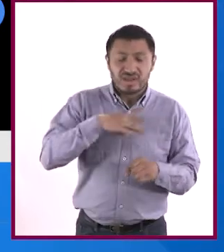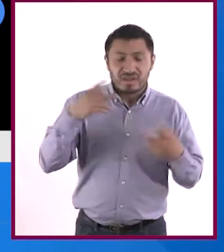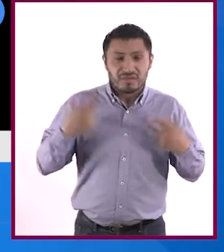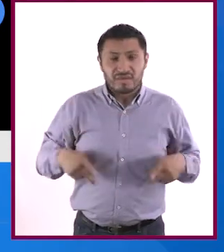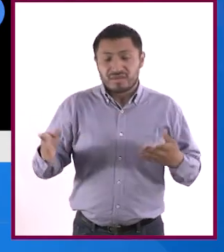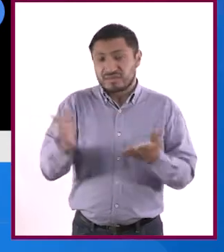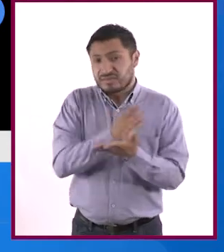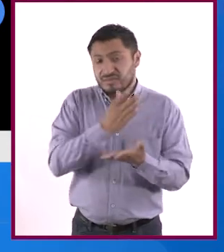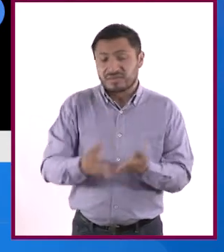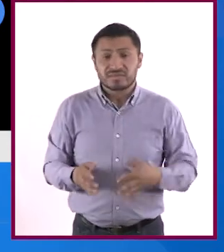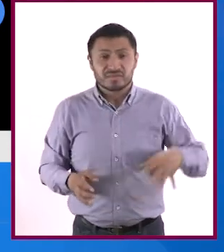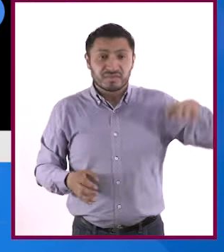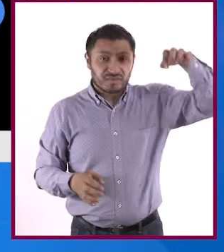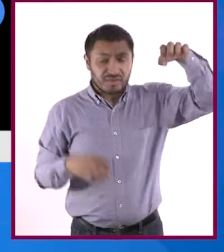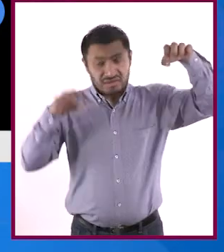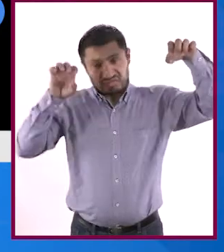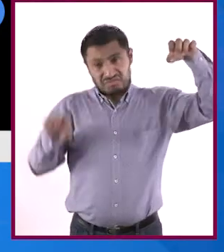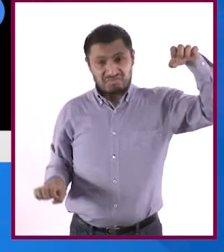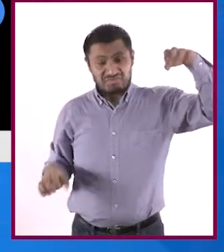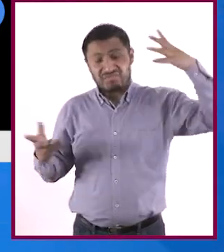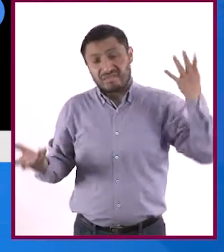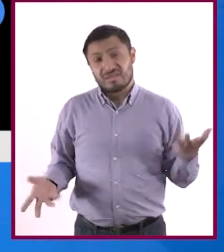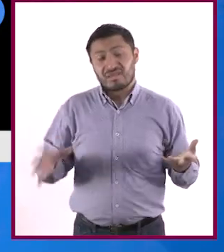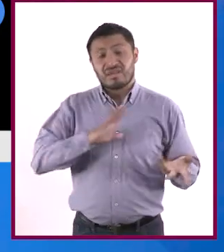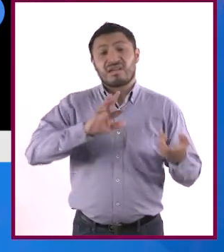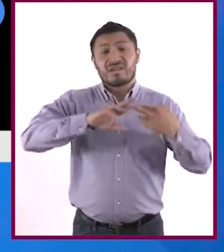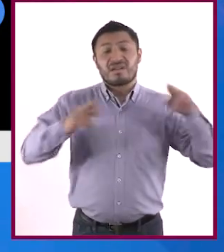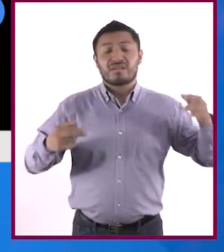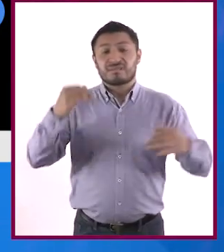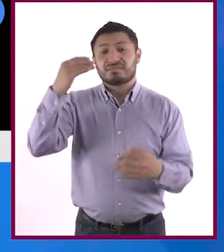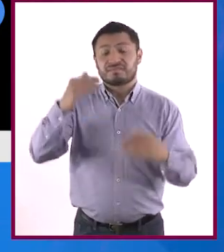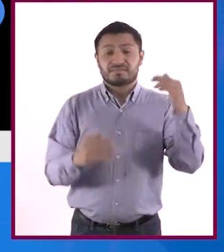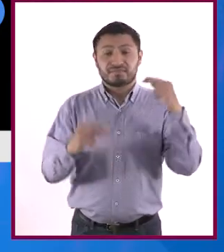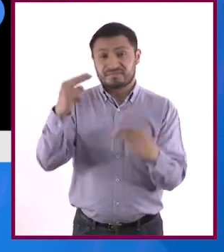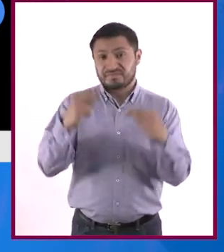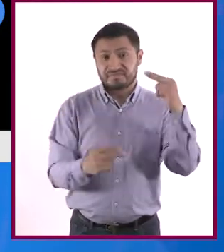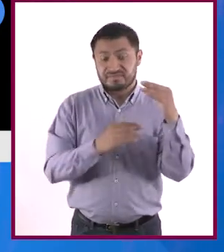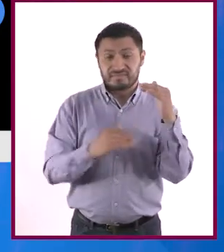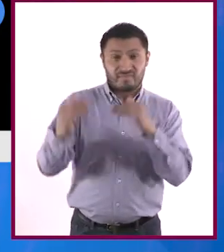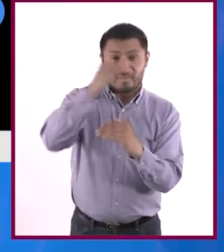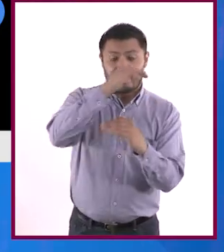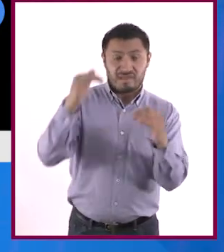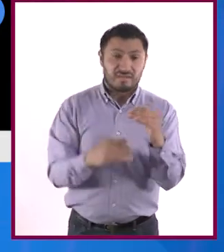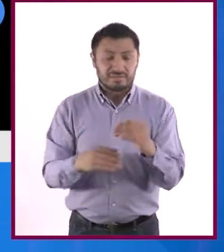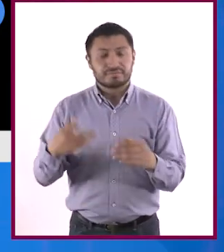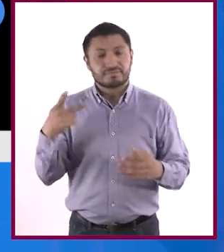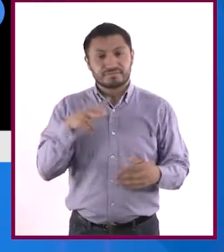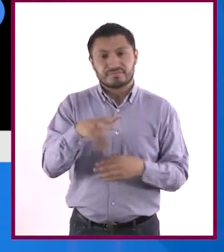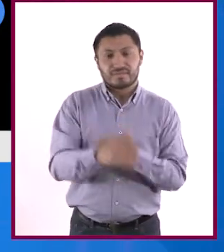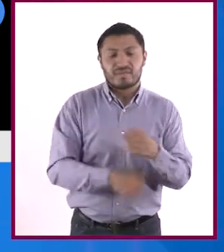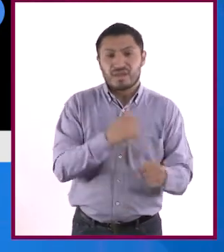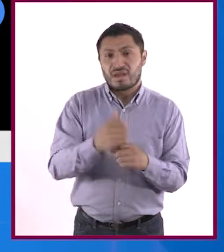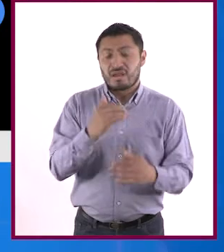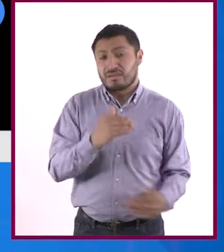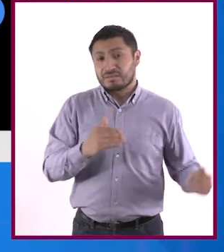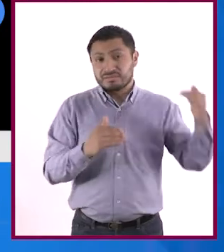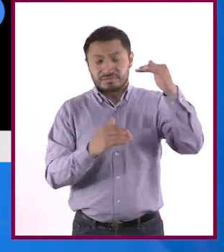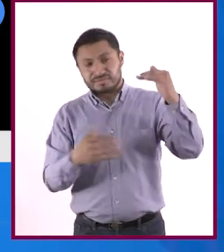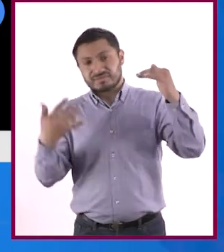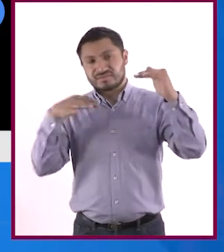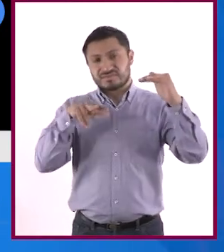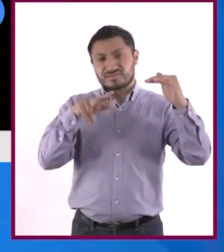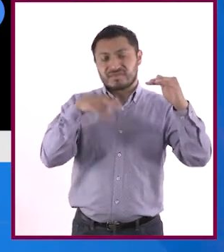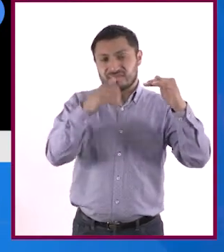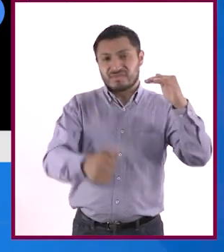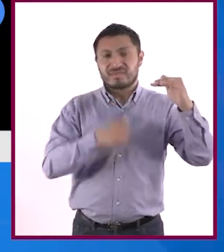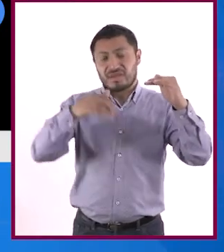entre mayores y menores de edad y establece una relación jerárquica entre las personas mayores de edad respecto a las personas menores de edad,